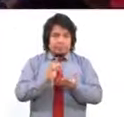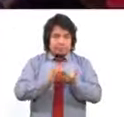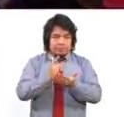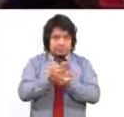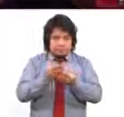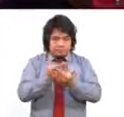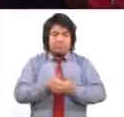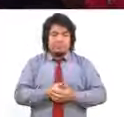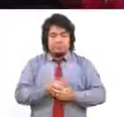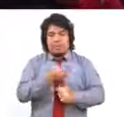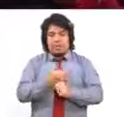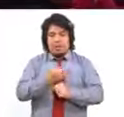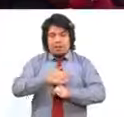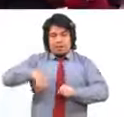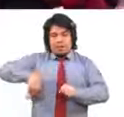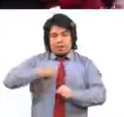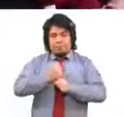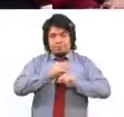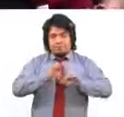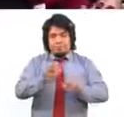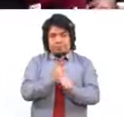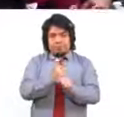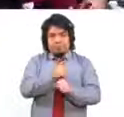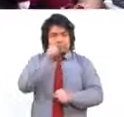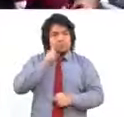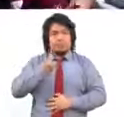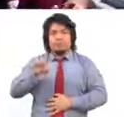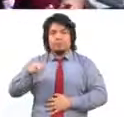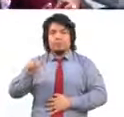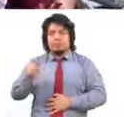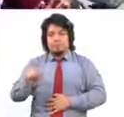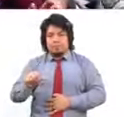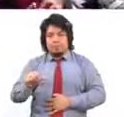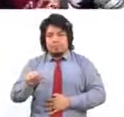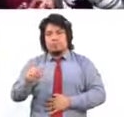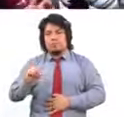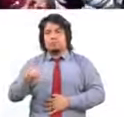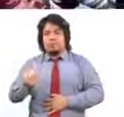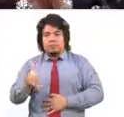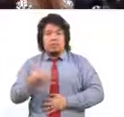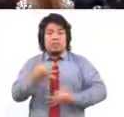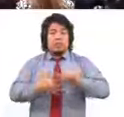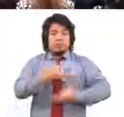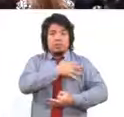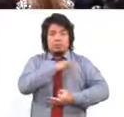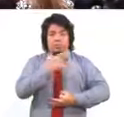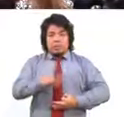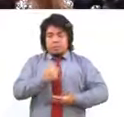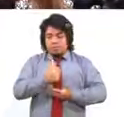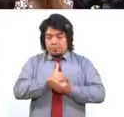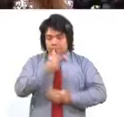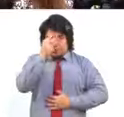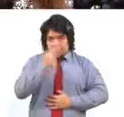Agradecemos el informe que nos ha presentado la licenciada Ernestina Godoy Ramos, Fiscal General de Justicia de la Ciudad de